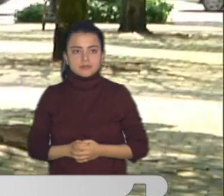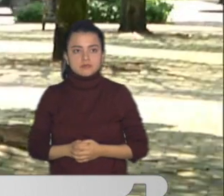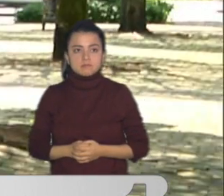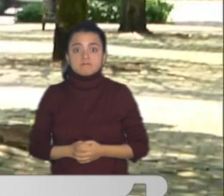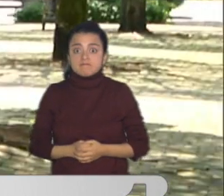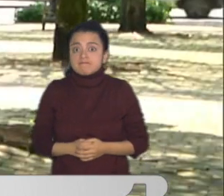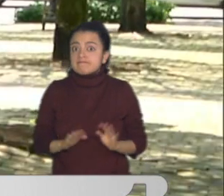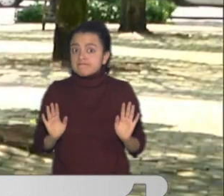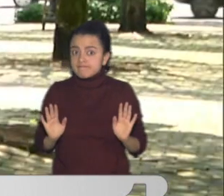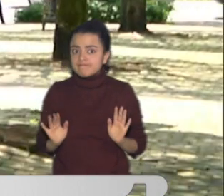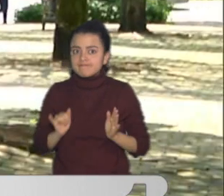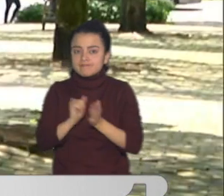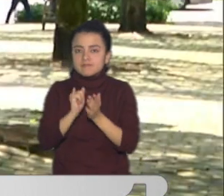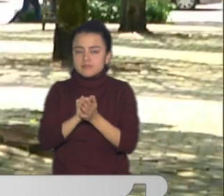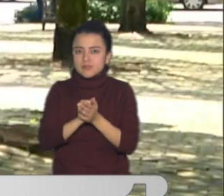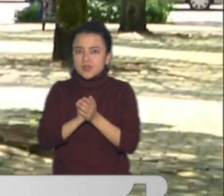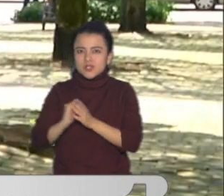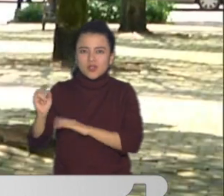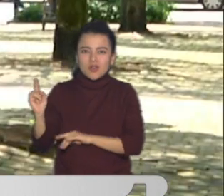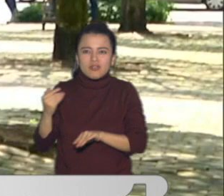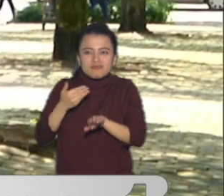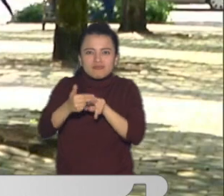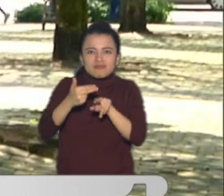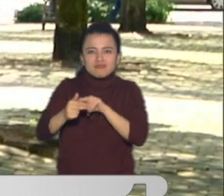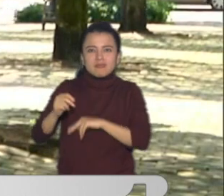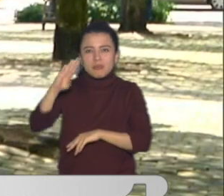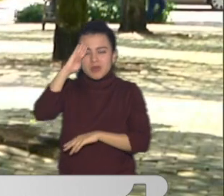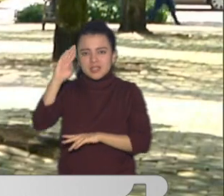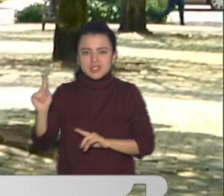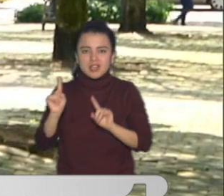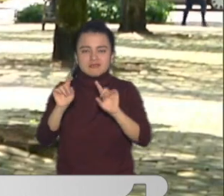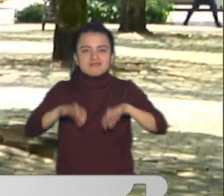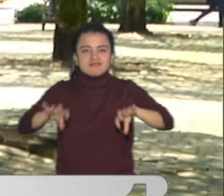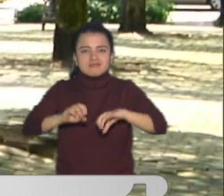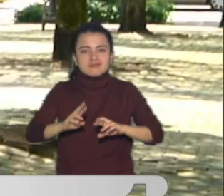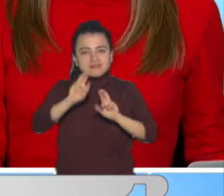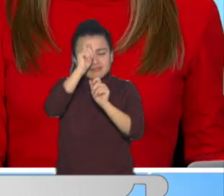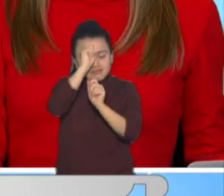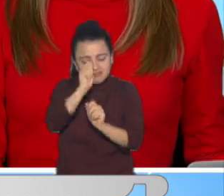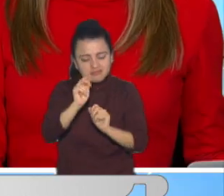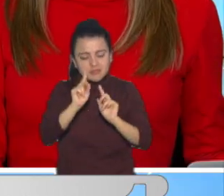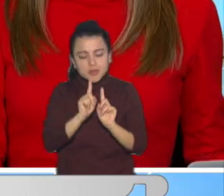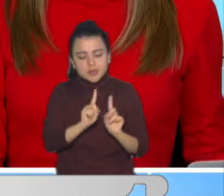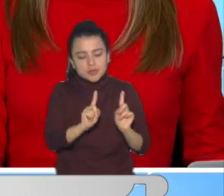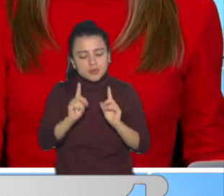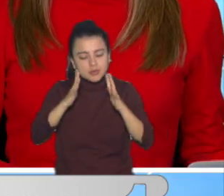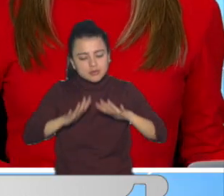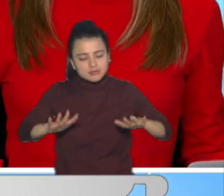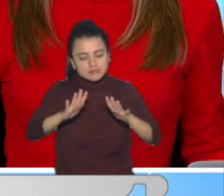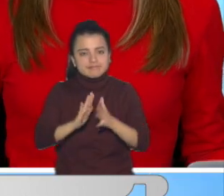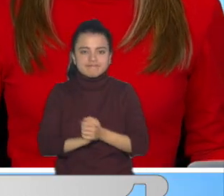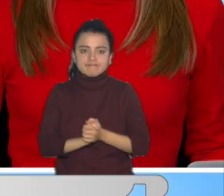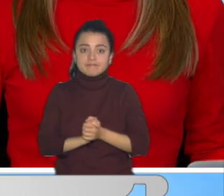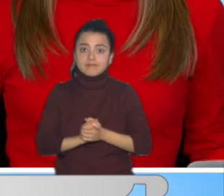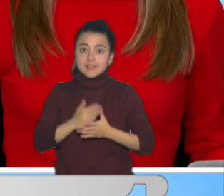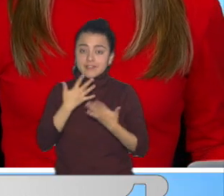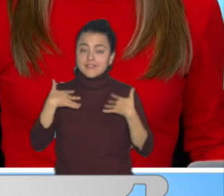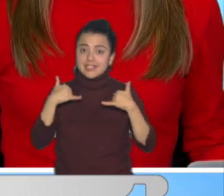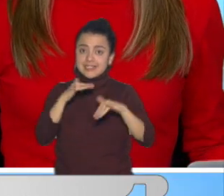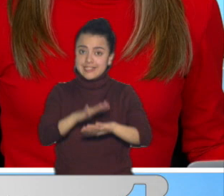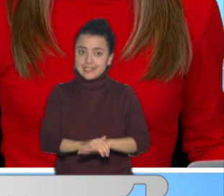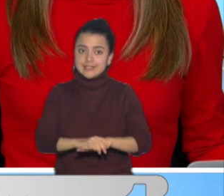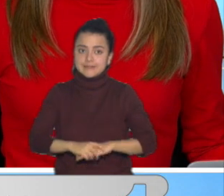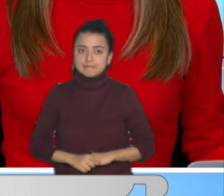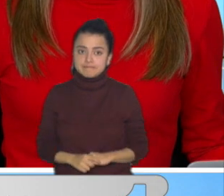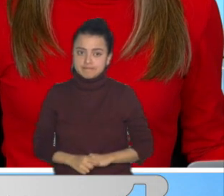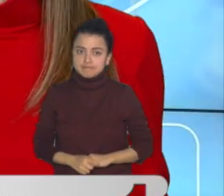minutos justamente la policía ofrecerá un homenaje a esta patrullera. Esto desde Medellín. Yo soy Chaparro, Noticentro 1 CMI. Feliz tarde.